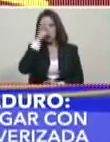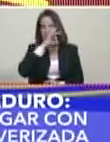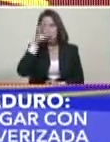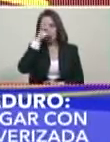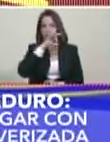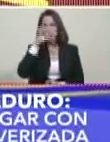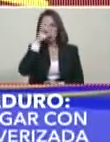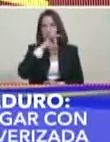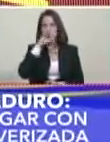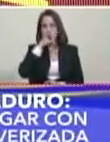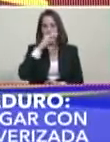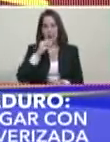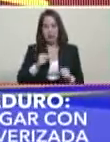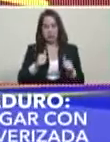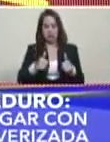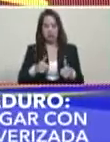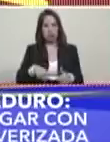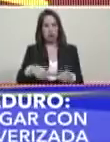nacida en Caracas,